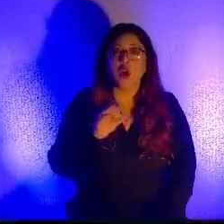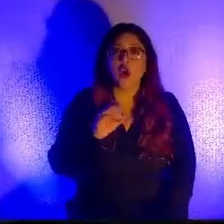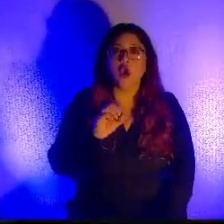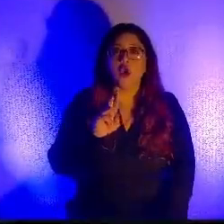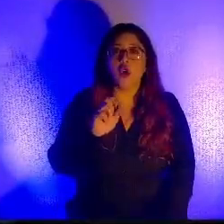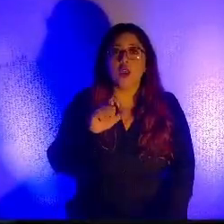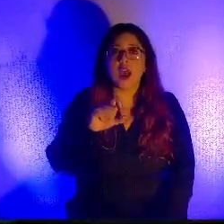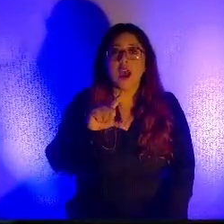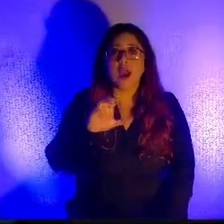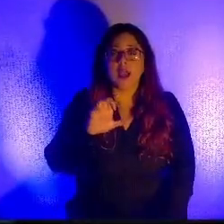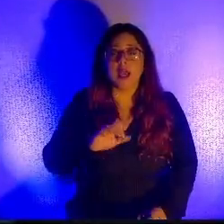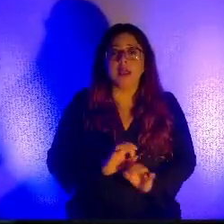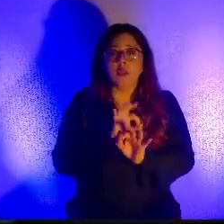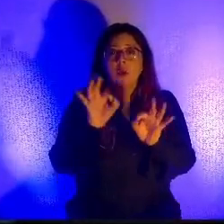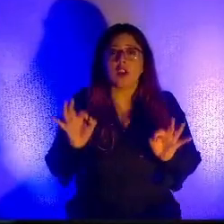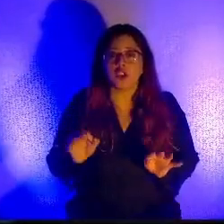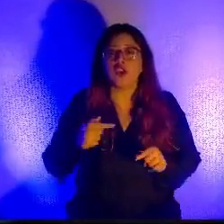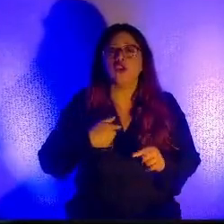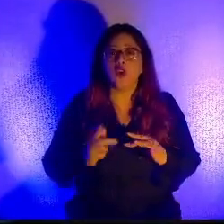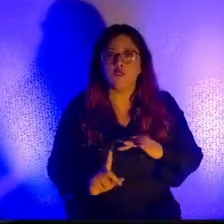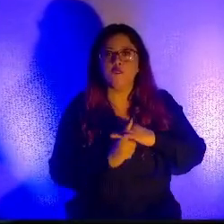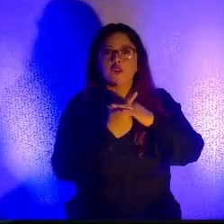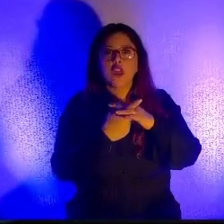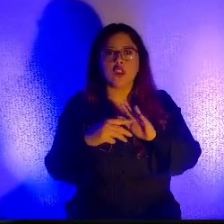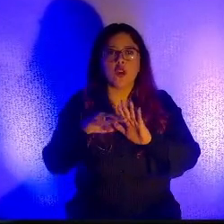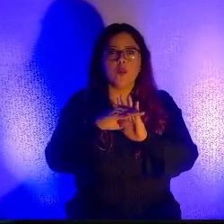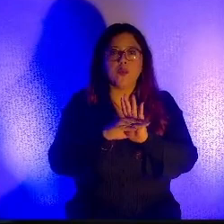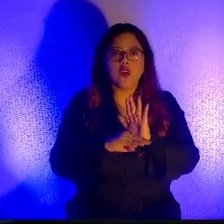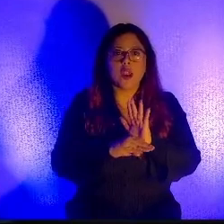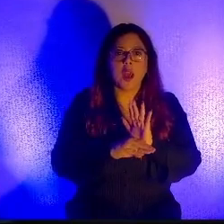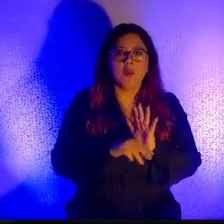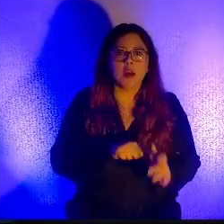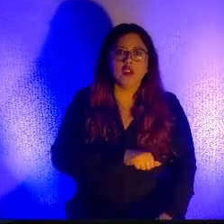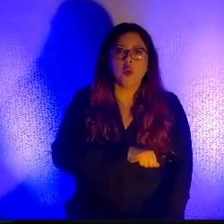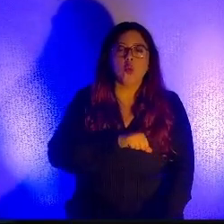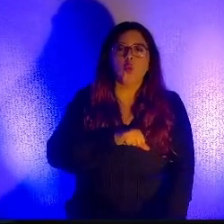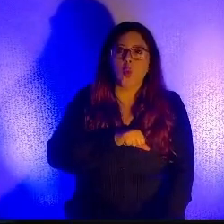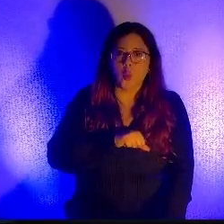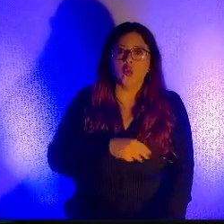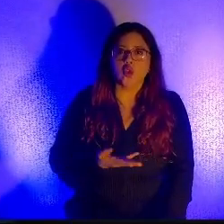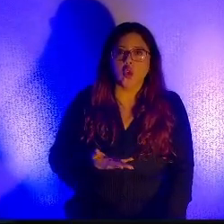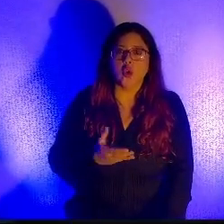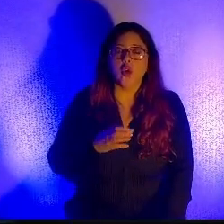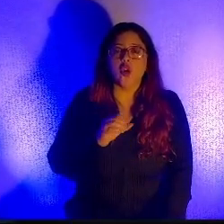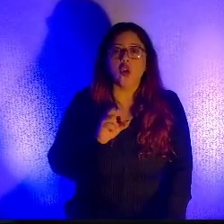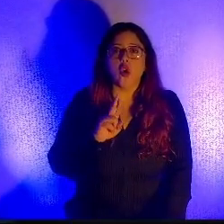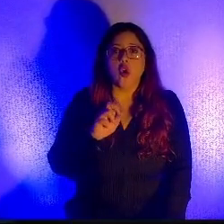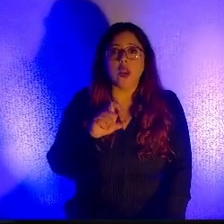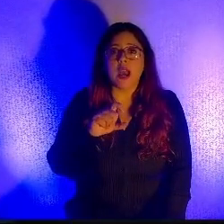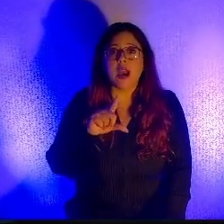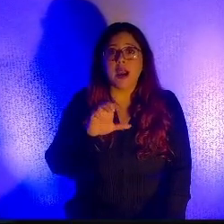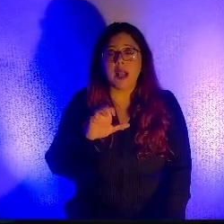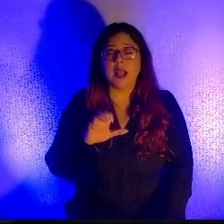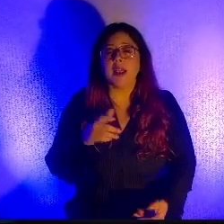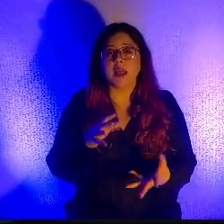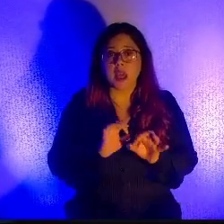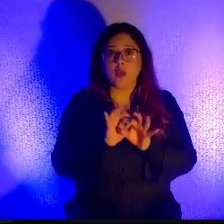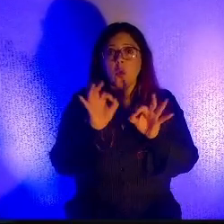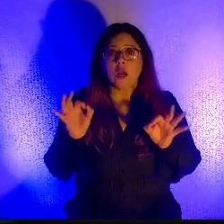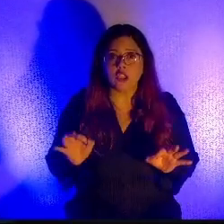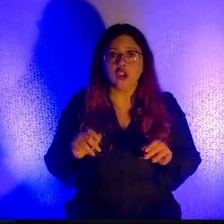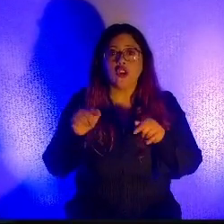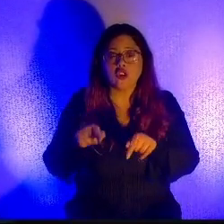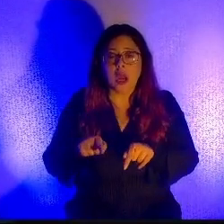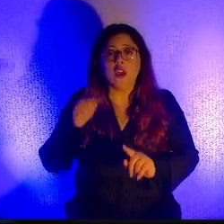education yo soy uno de los fundadores de este programa que me orgullo muchísimo orac conn next education básicamente